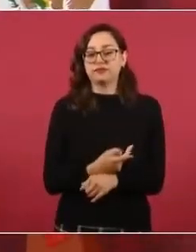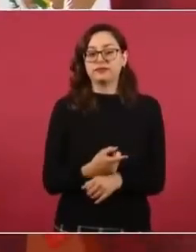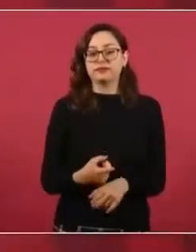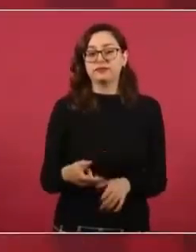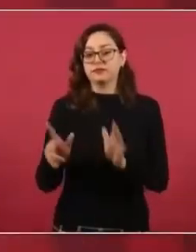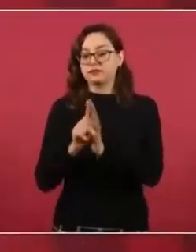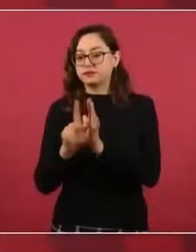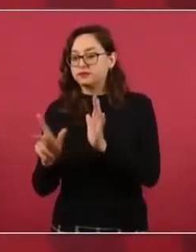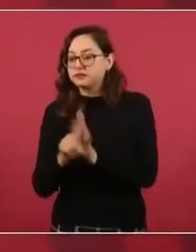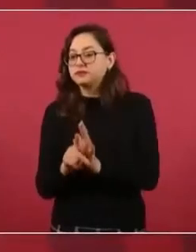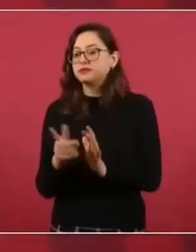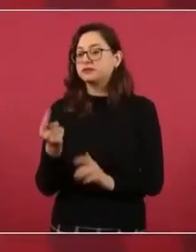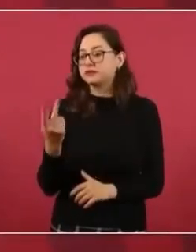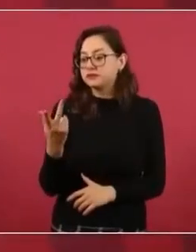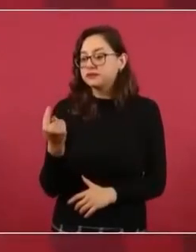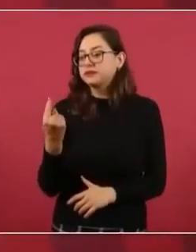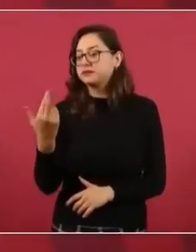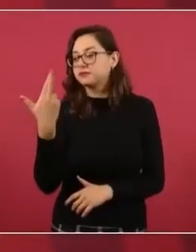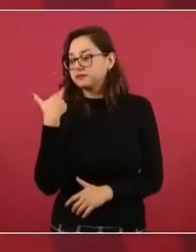con empresas,